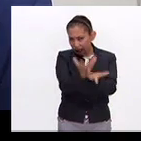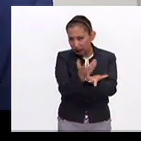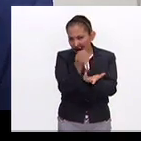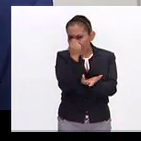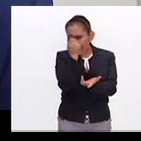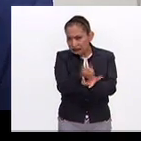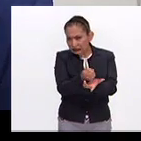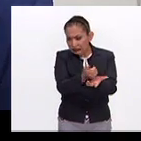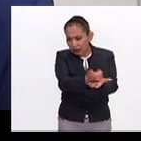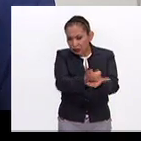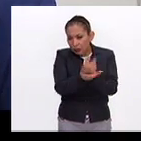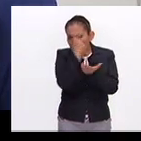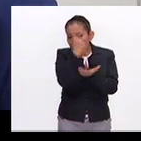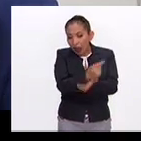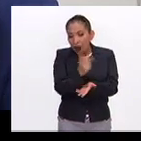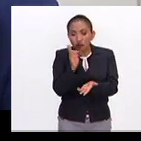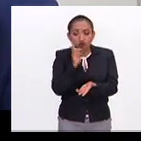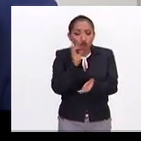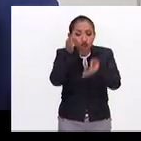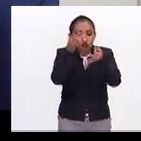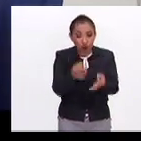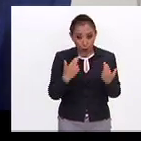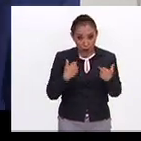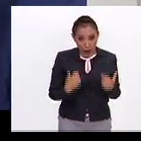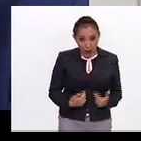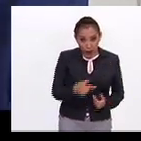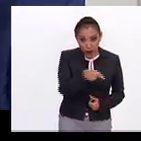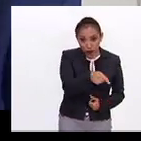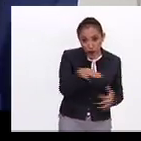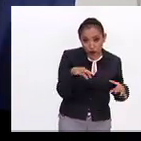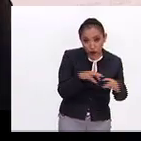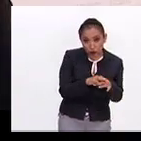prueba concreta de la existencia del hombre?